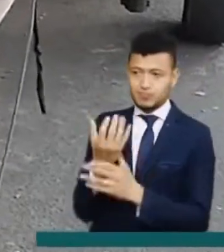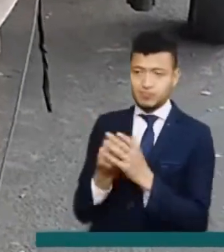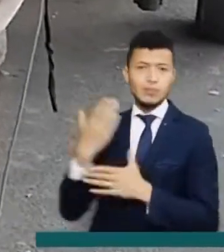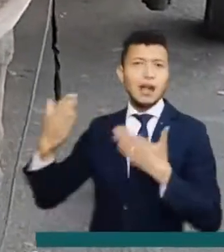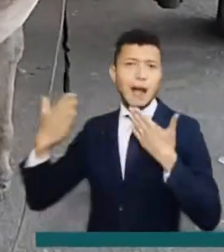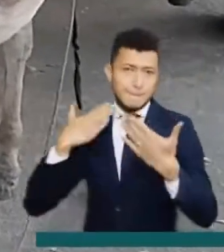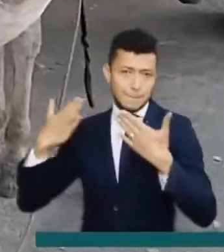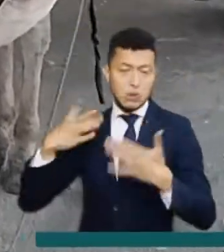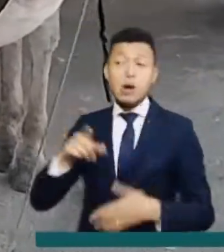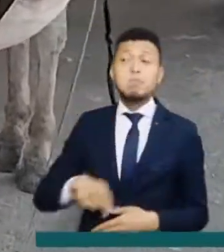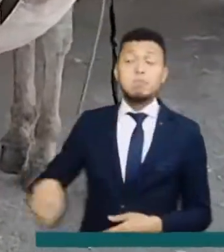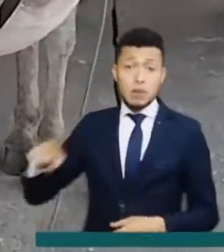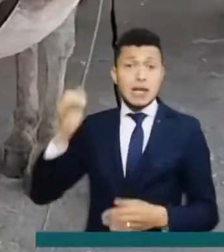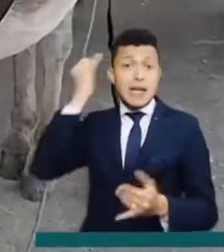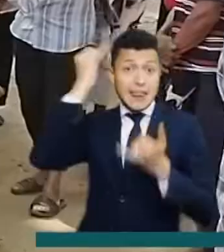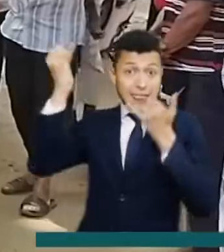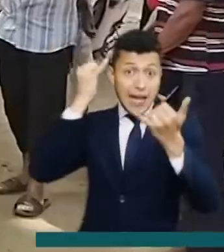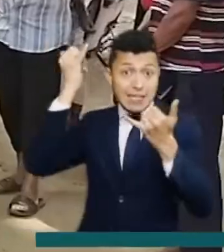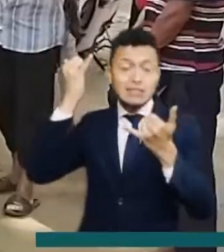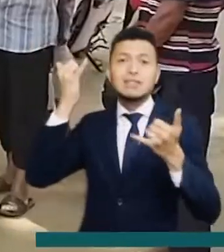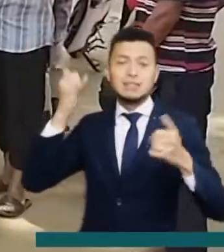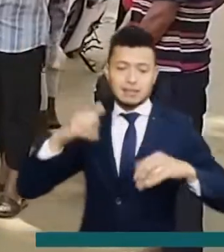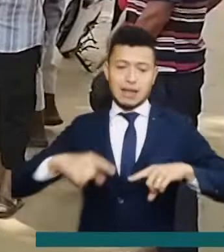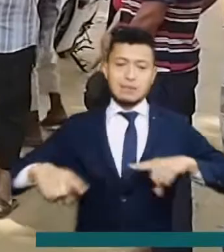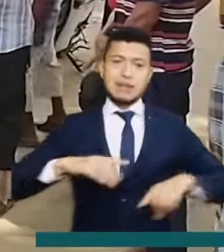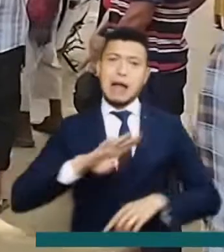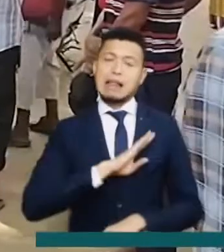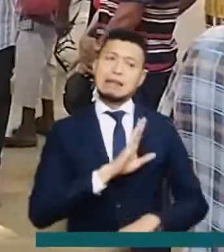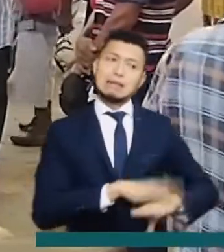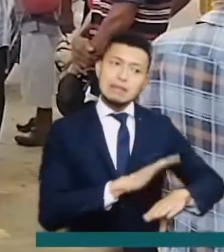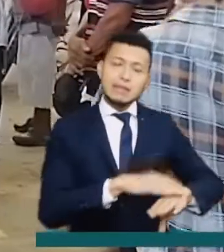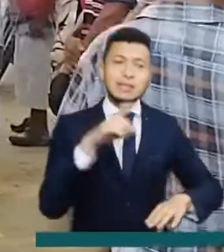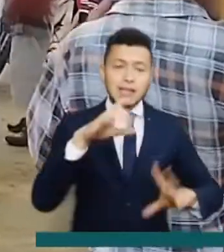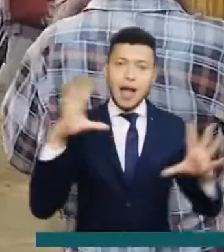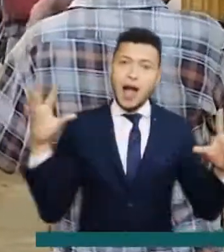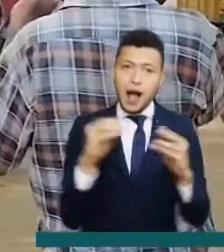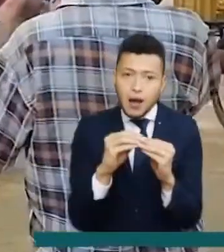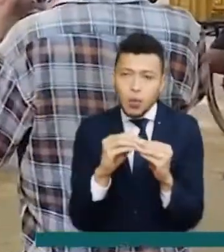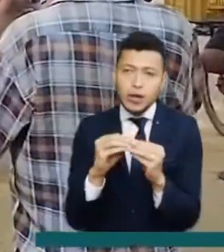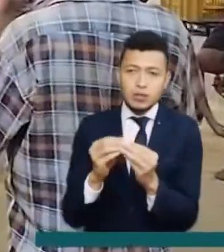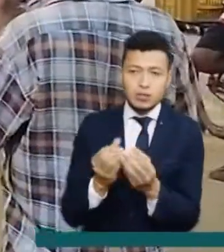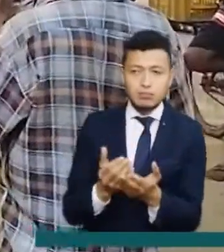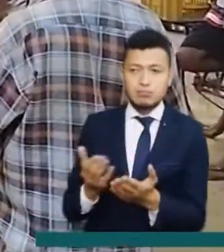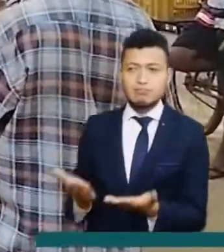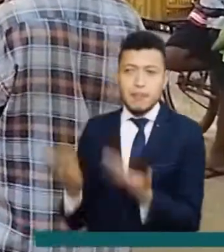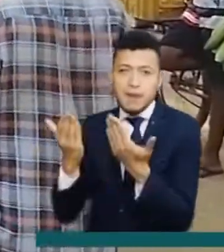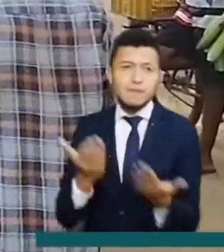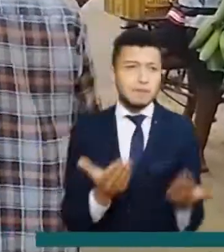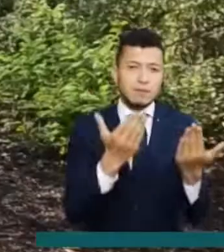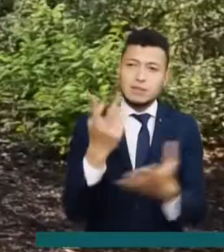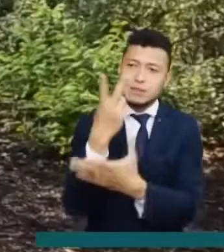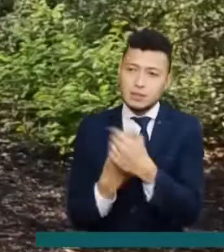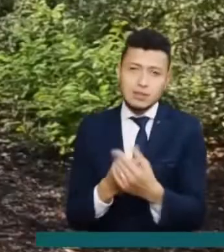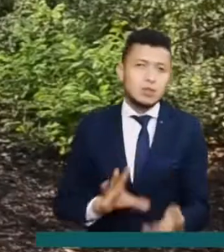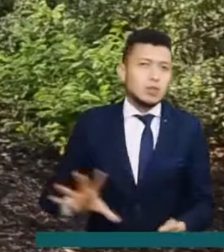productivo en el campo. Como hay varias ideas, el llamado de la administración es a acordar una que beneficie a